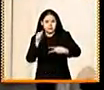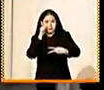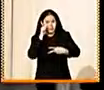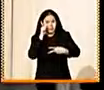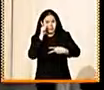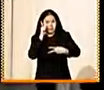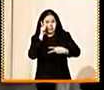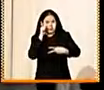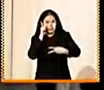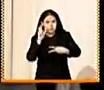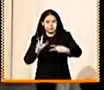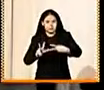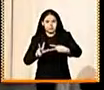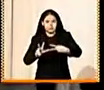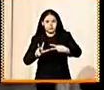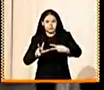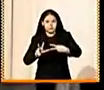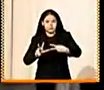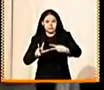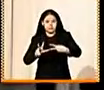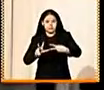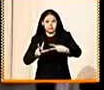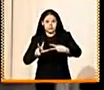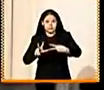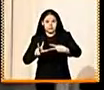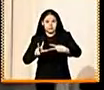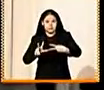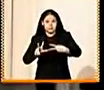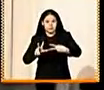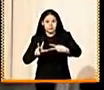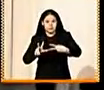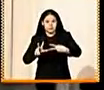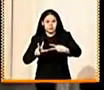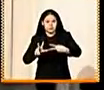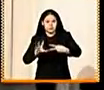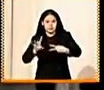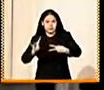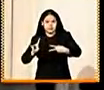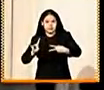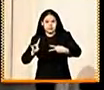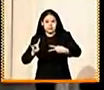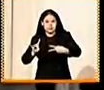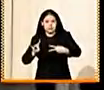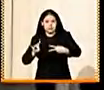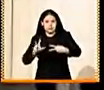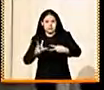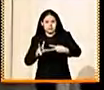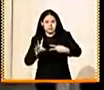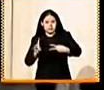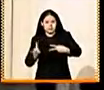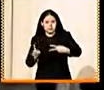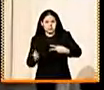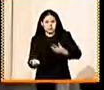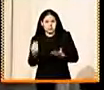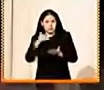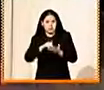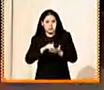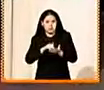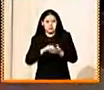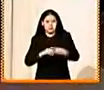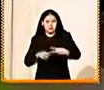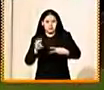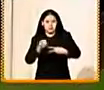Atentos, es 3, siguiente dígito. Es el 8, segundo número premiado, 38.